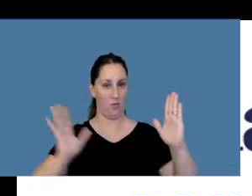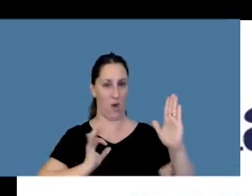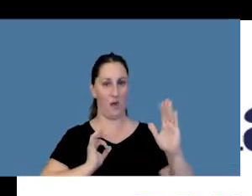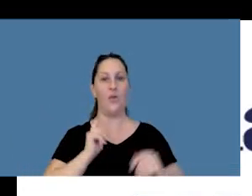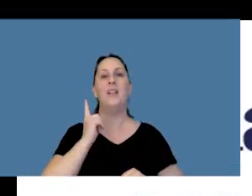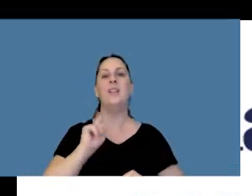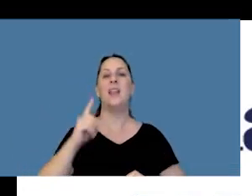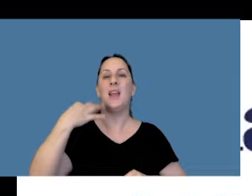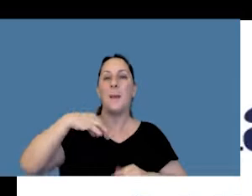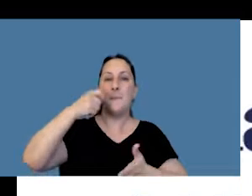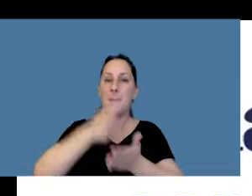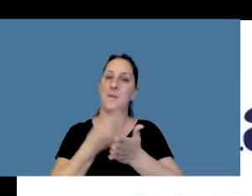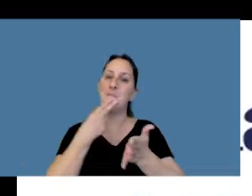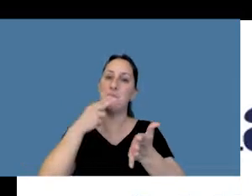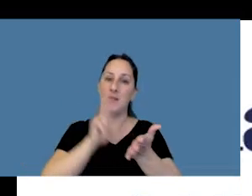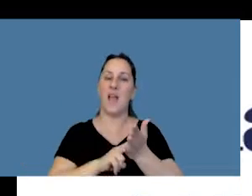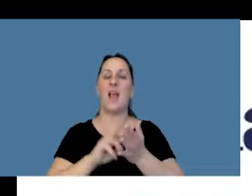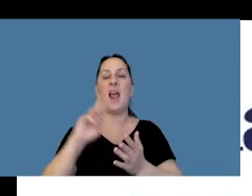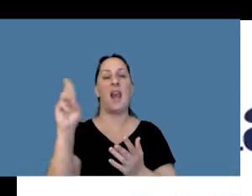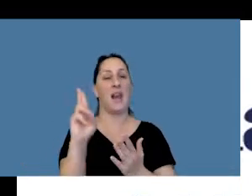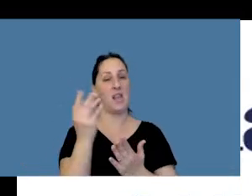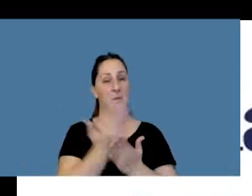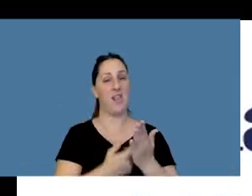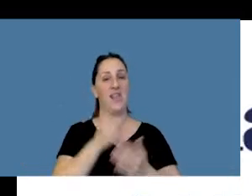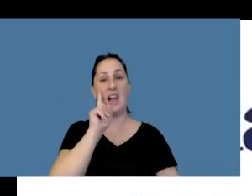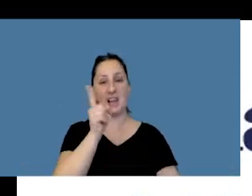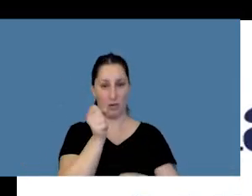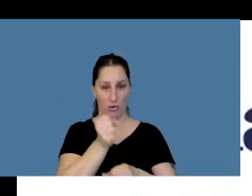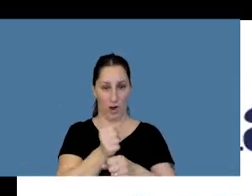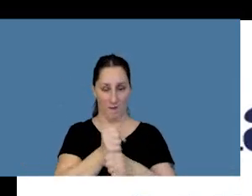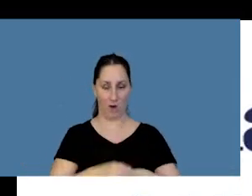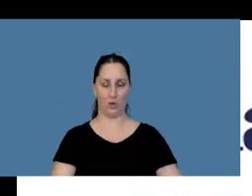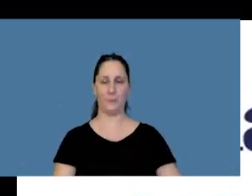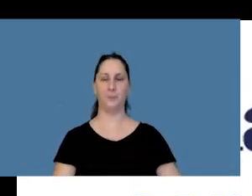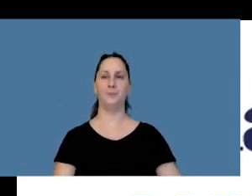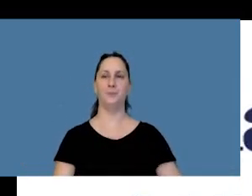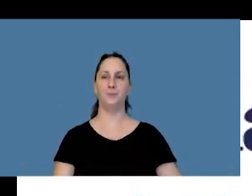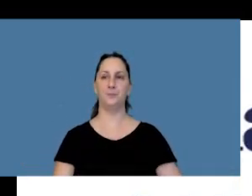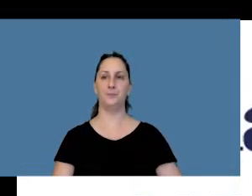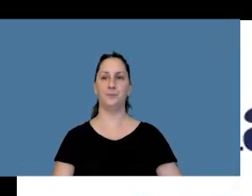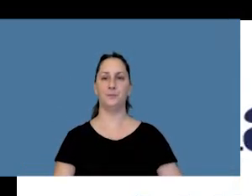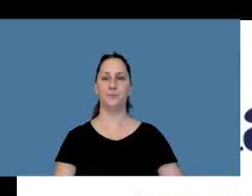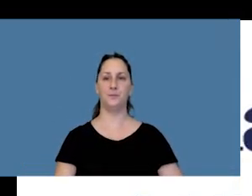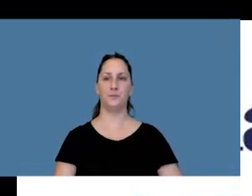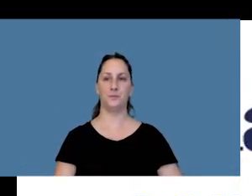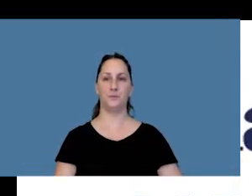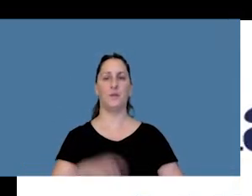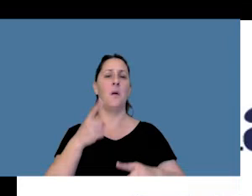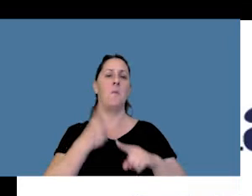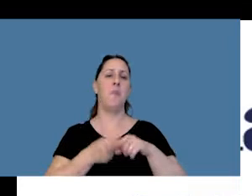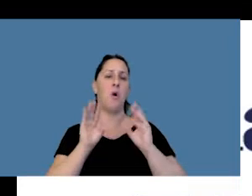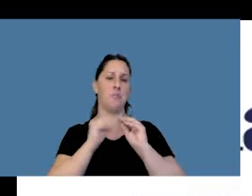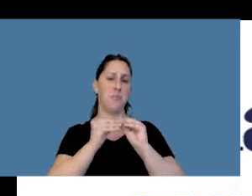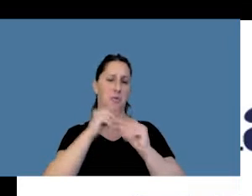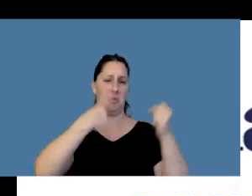la contribución al régimen de riesgos del trabajo. Una vez que, por distintas circunstancias,